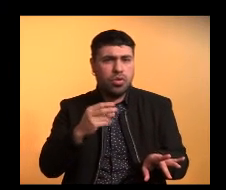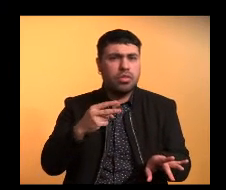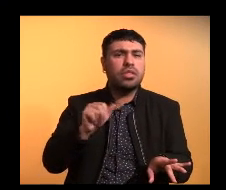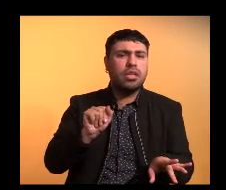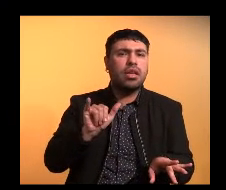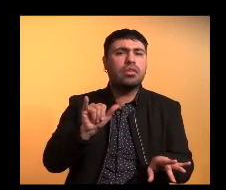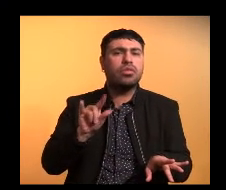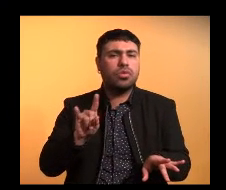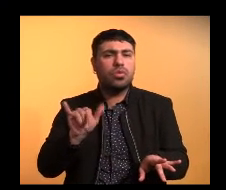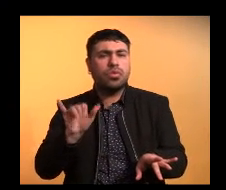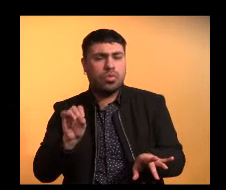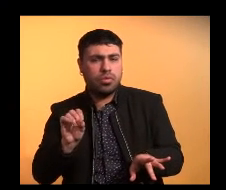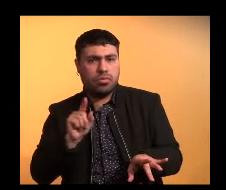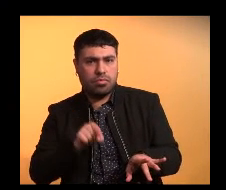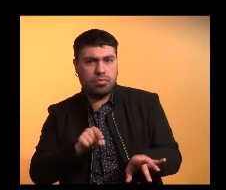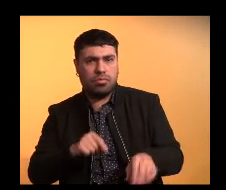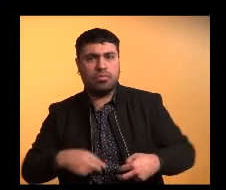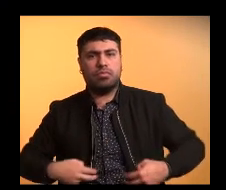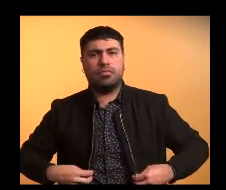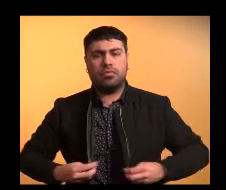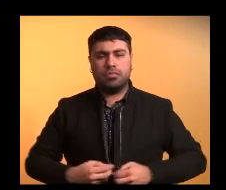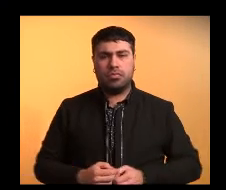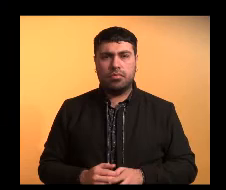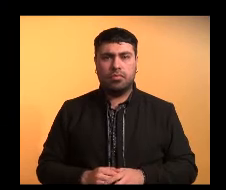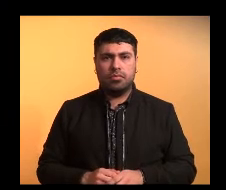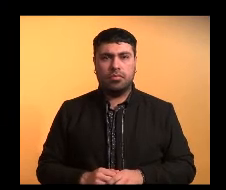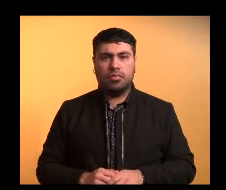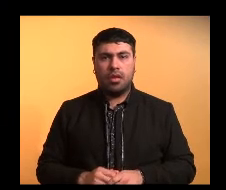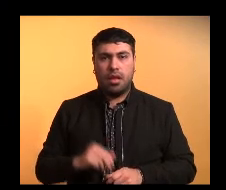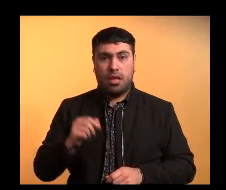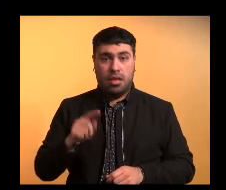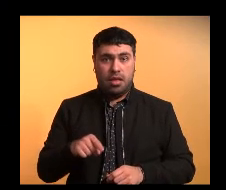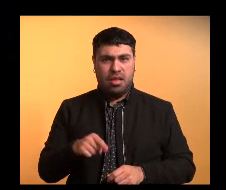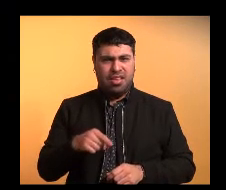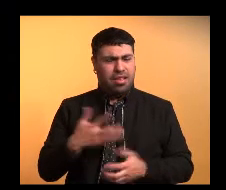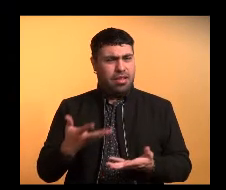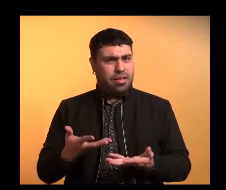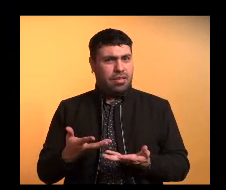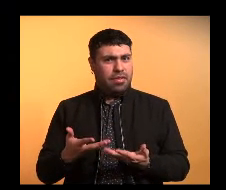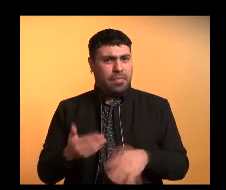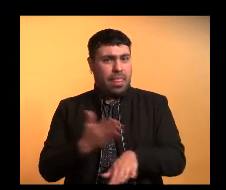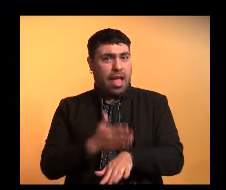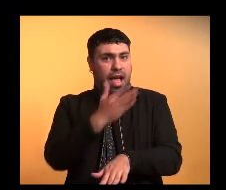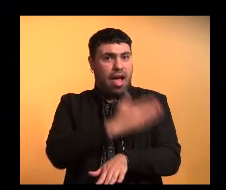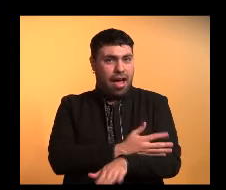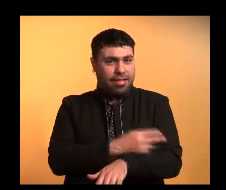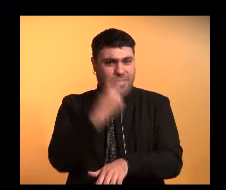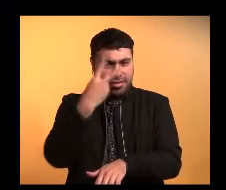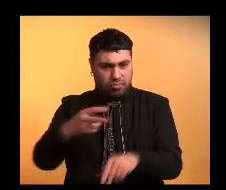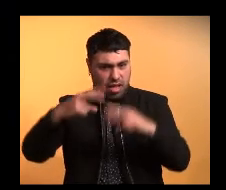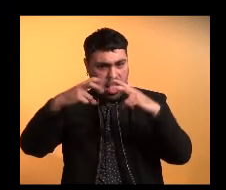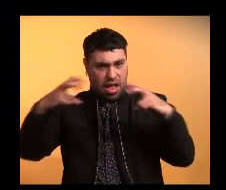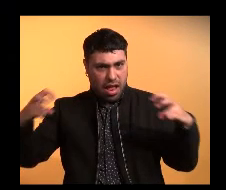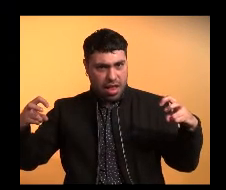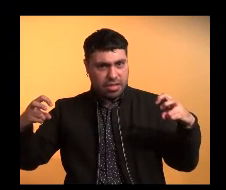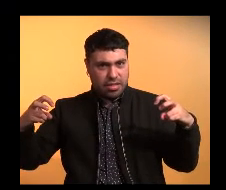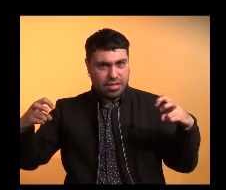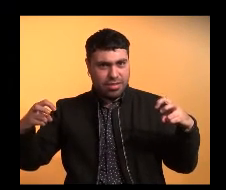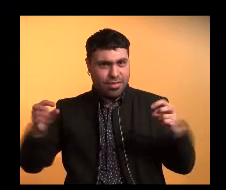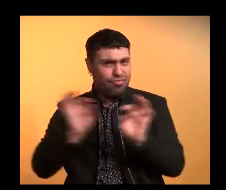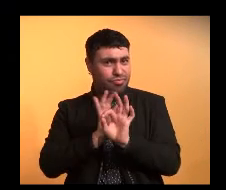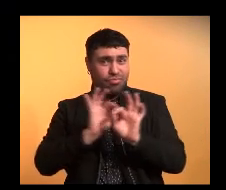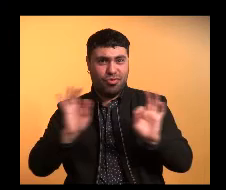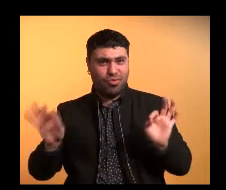de un organismo, de un alga en superficie, que nunca se había reportado. Es un viaje de aproximadamente